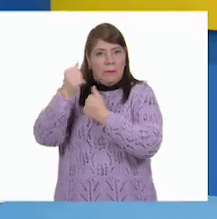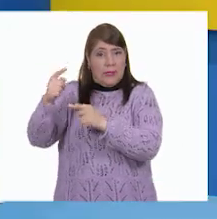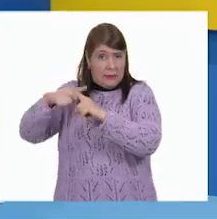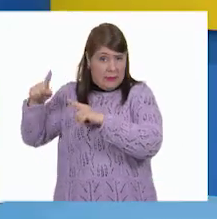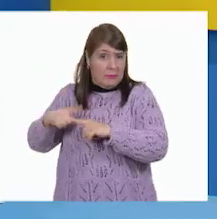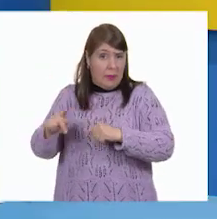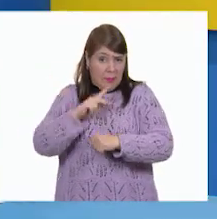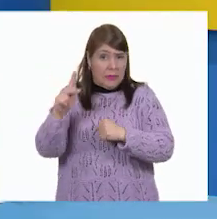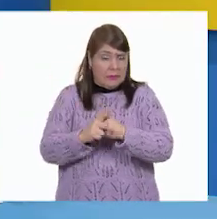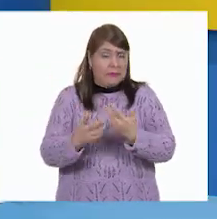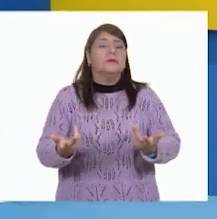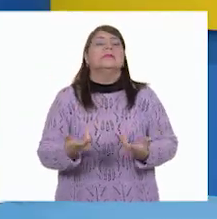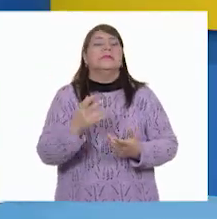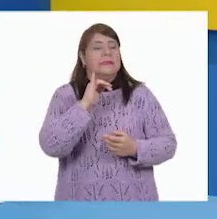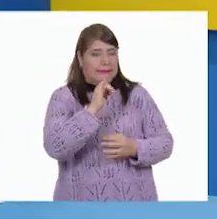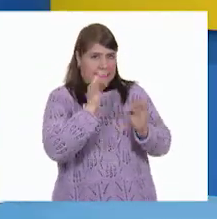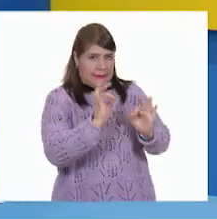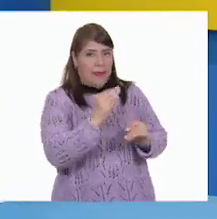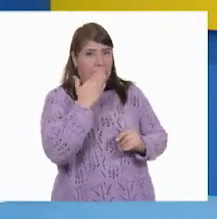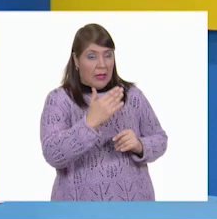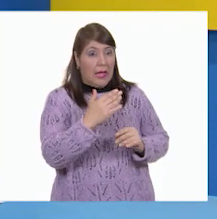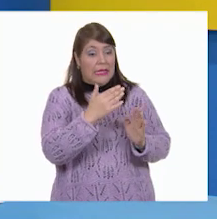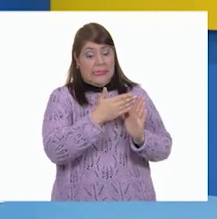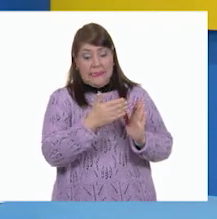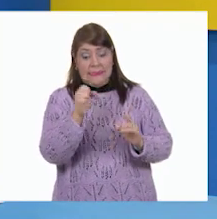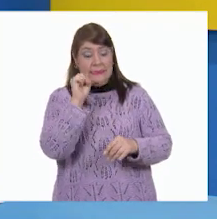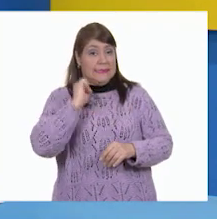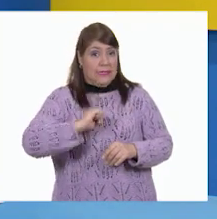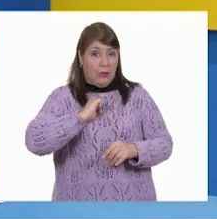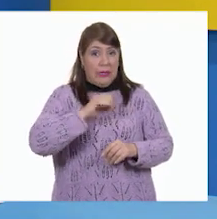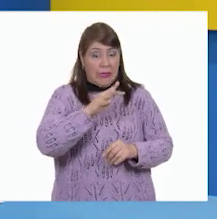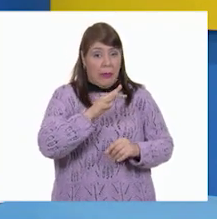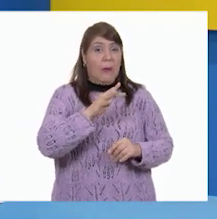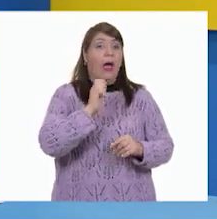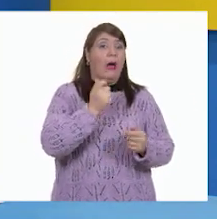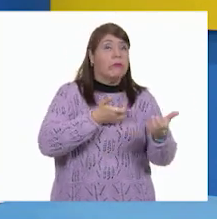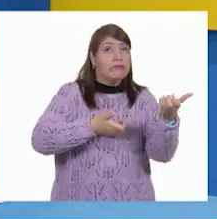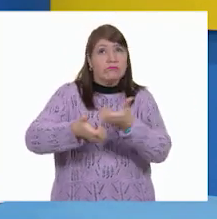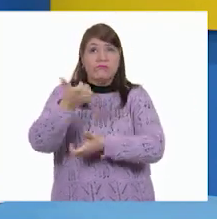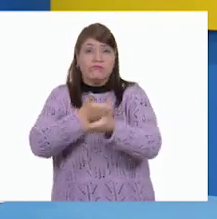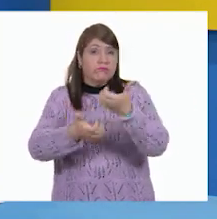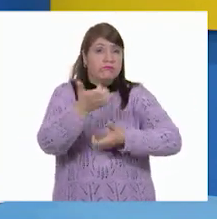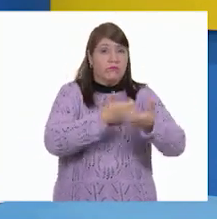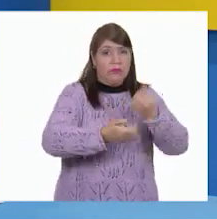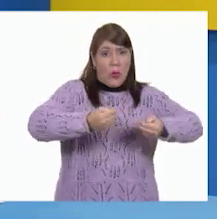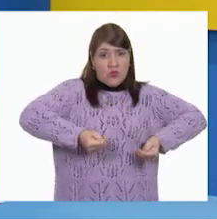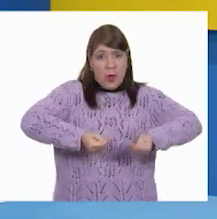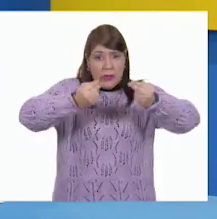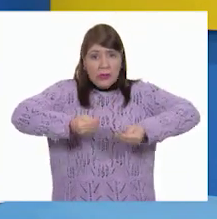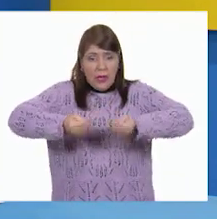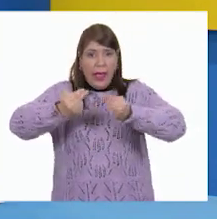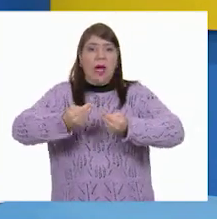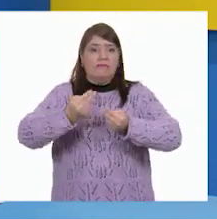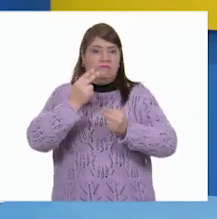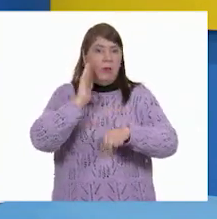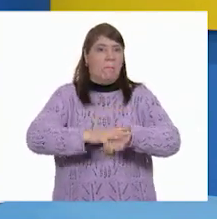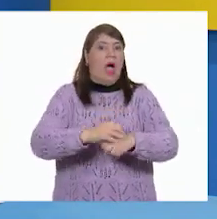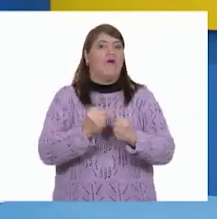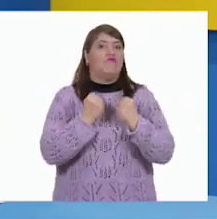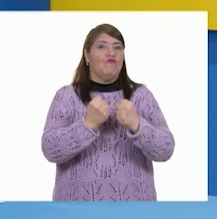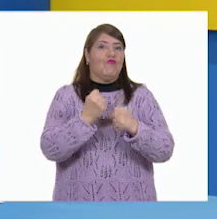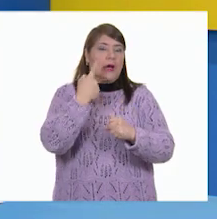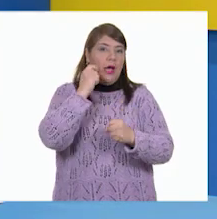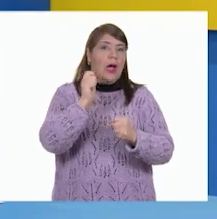exacto. A finales del siglo XIX, el comercio interno y externo estaba plenamente consolidado, precisamente gracias a